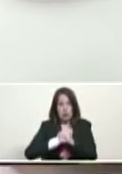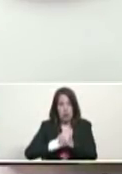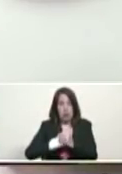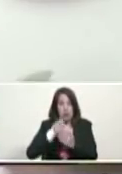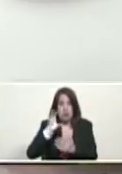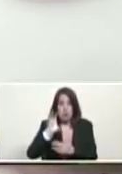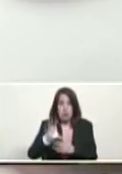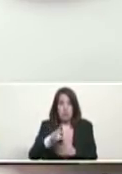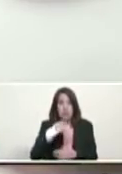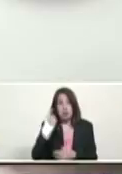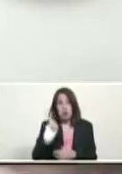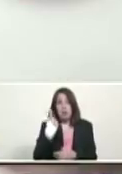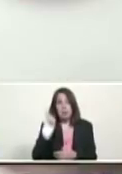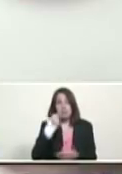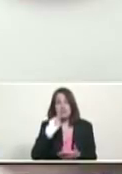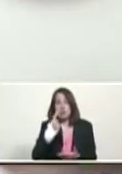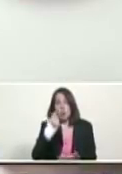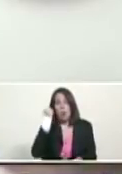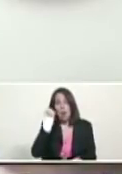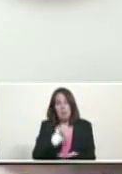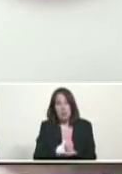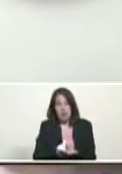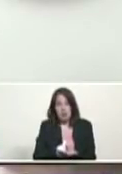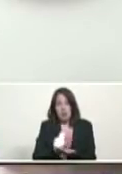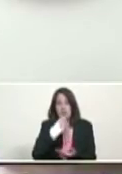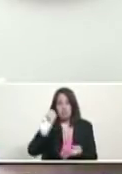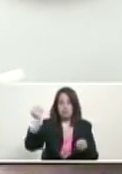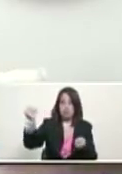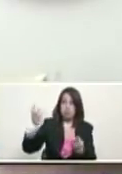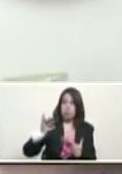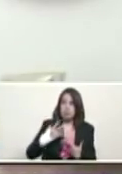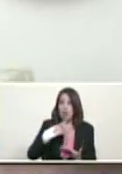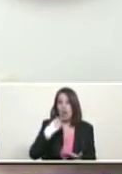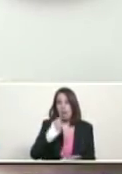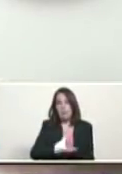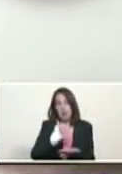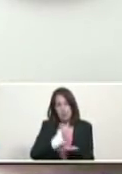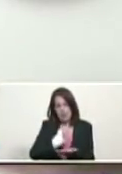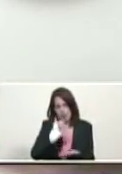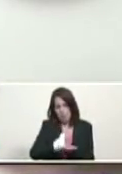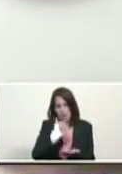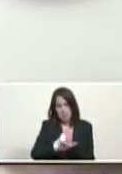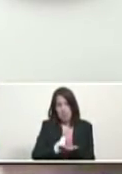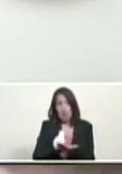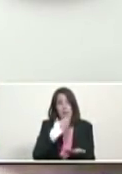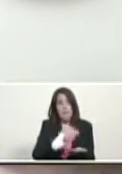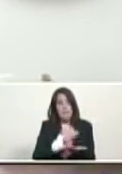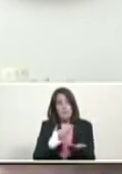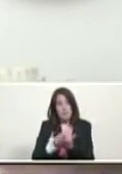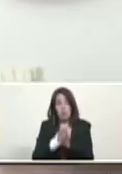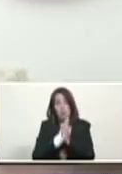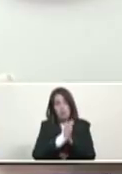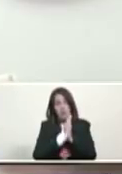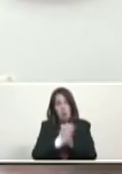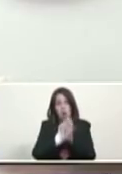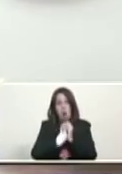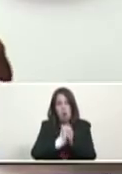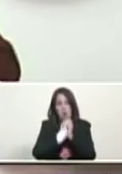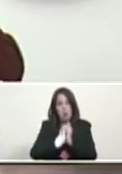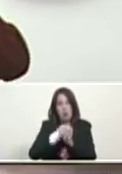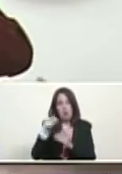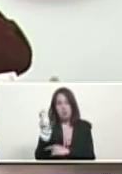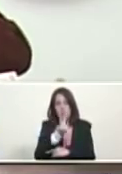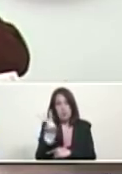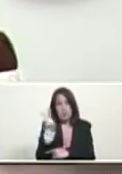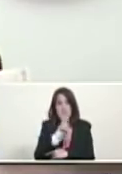Solo digo amén. Recibo sus bendiciones y digo amén. Y pido orar por Venezuela. Sí, yo pido orar por